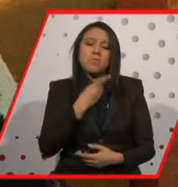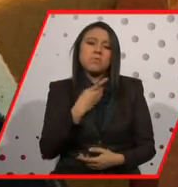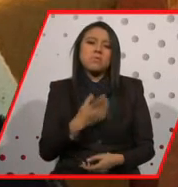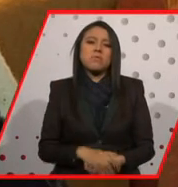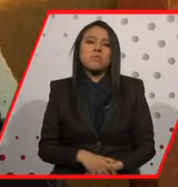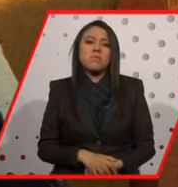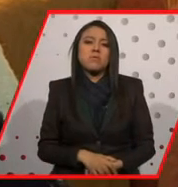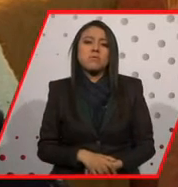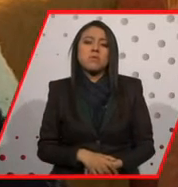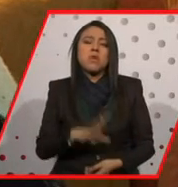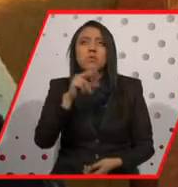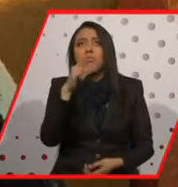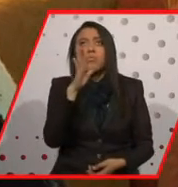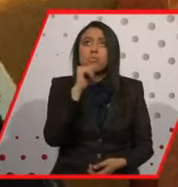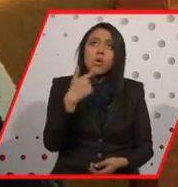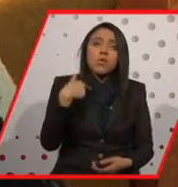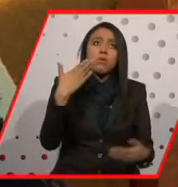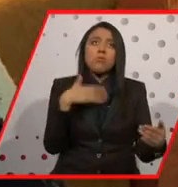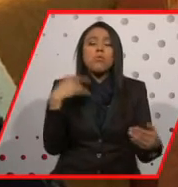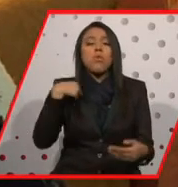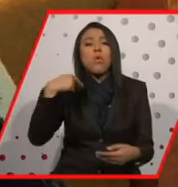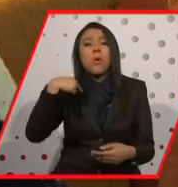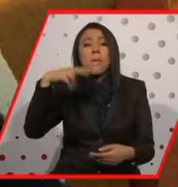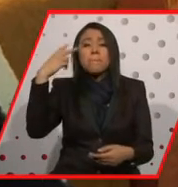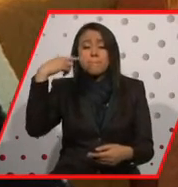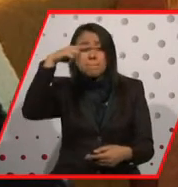me sale con evasivas, que ando fuera de México, que